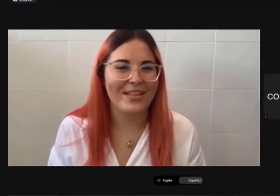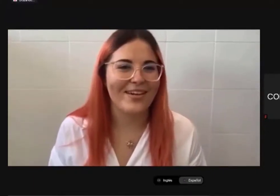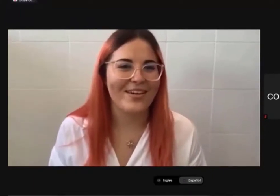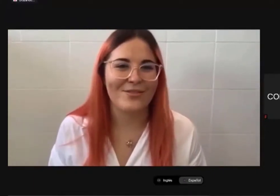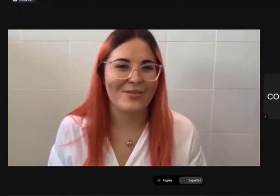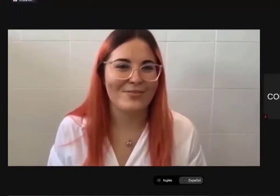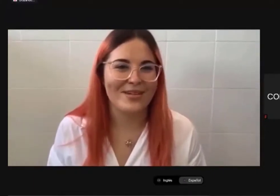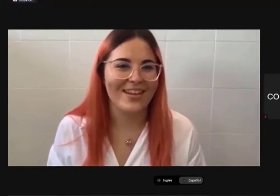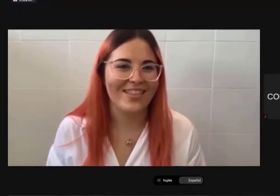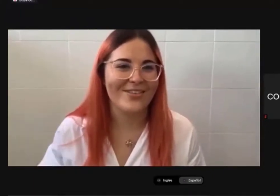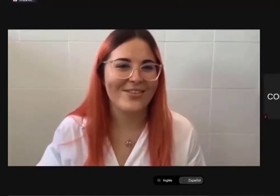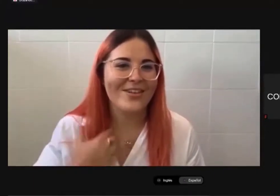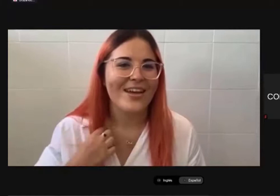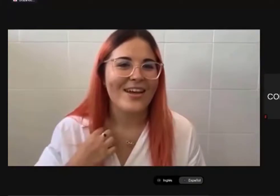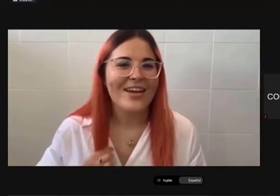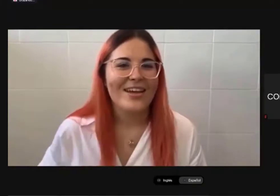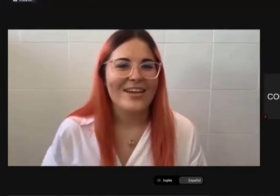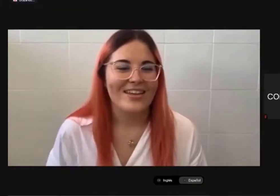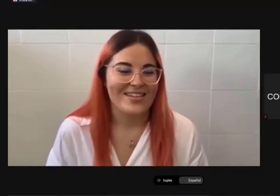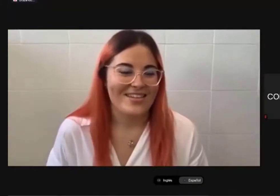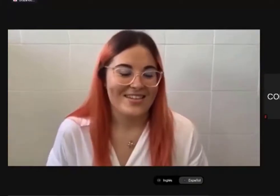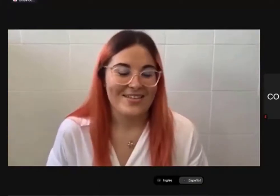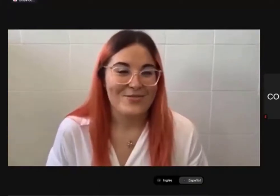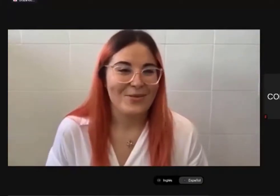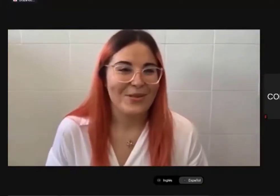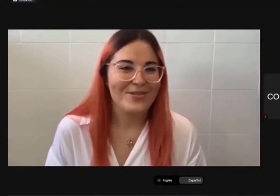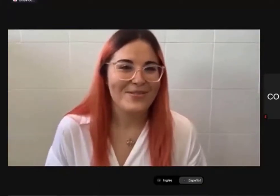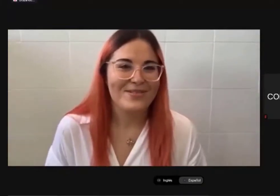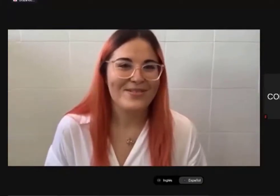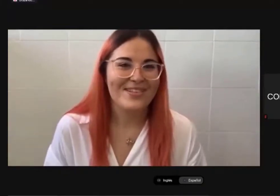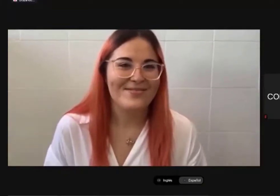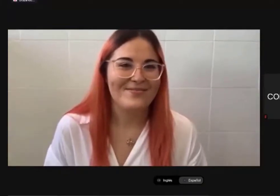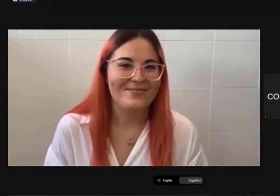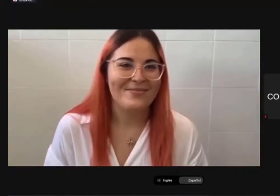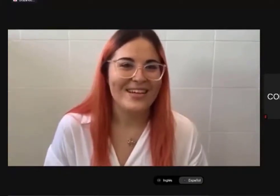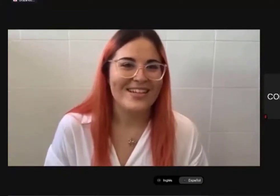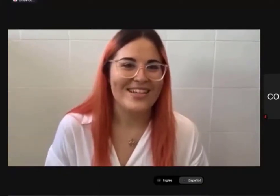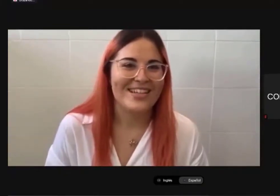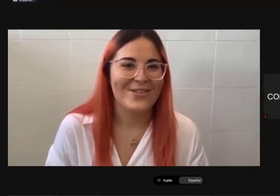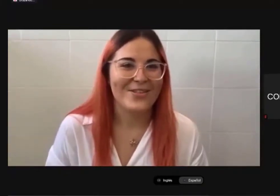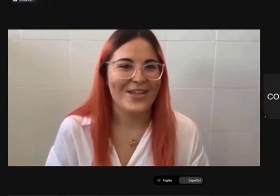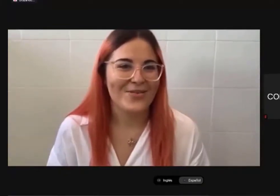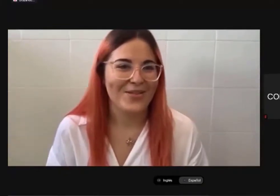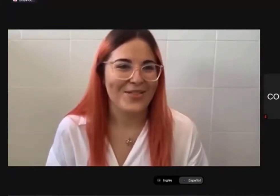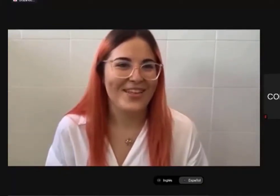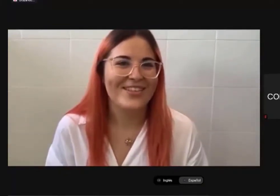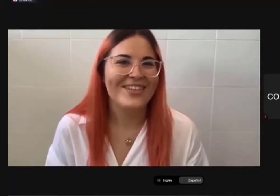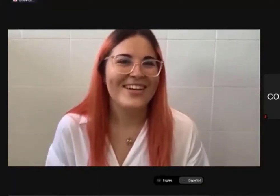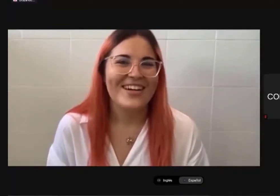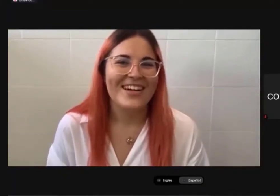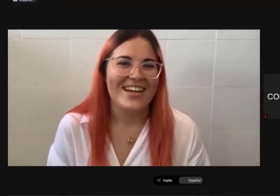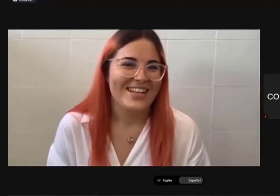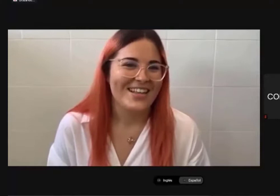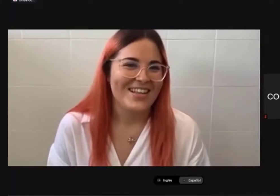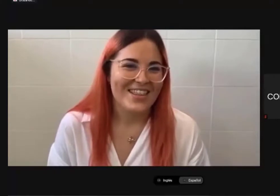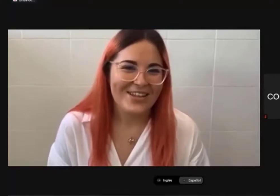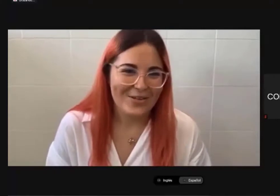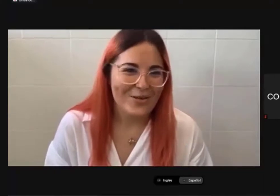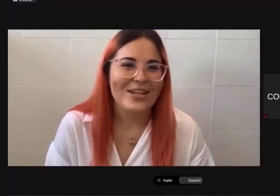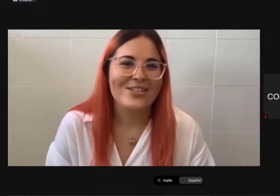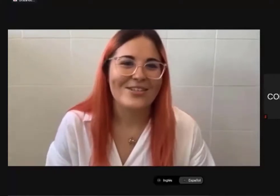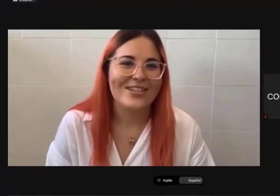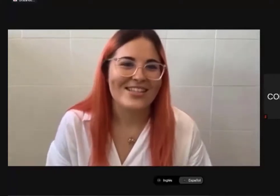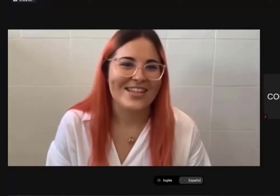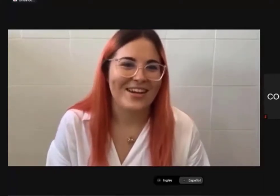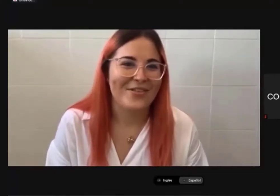y un aprendizaje formar parte del cieto. Como dijo Pablo, el secretario del número cieto,